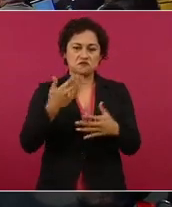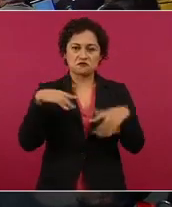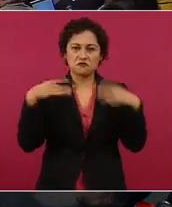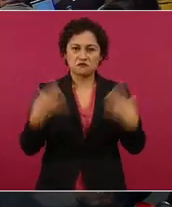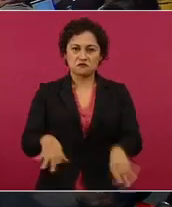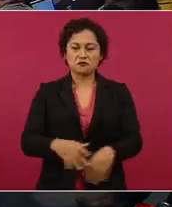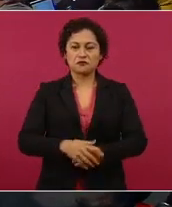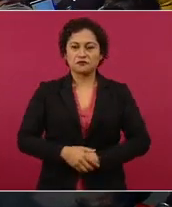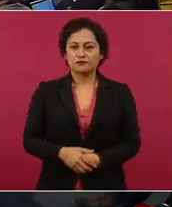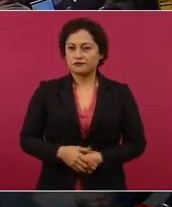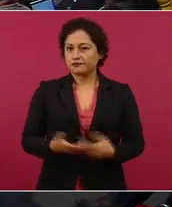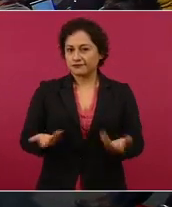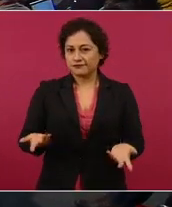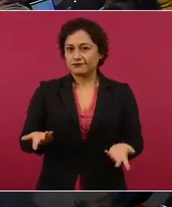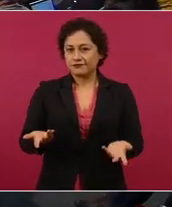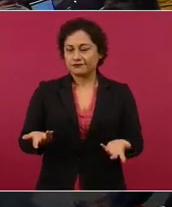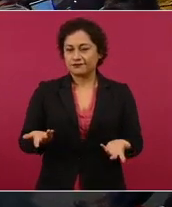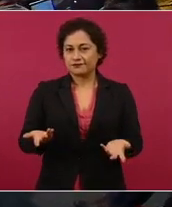Entonces,